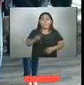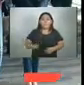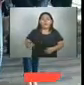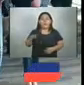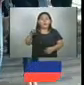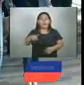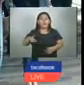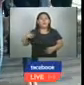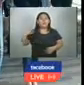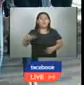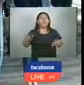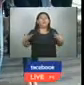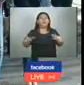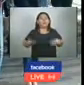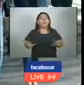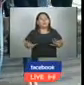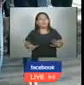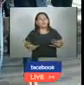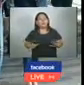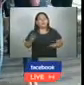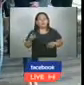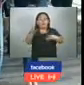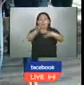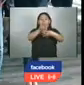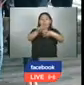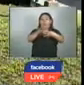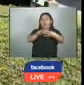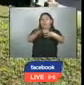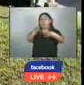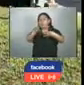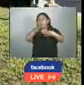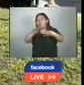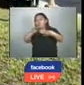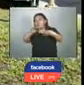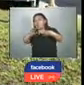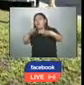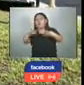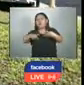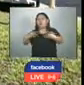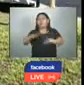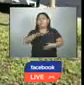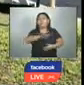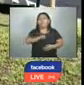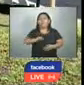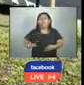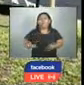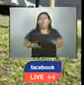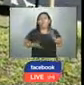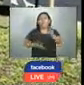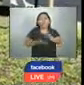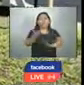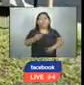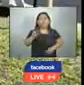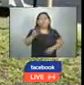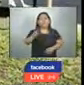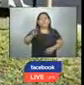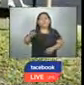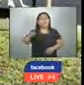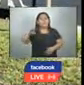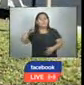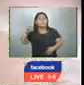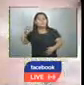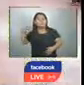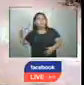para el cierre de este año y las primeras dos semanas del 2023, El Salvador haya recibido a más de 2 millones de